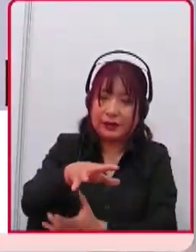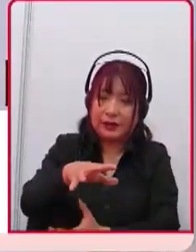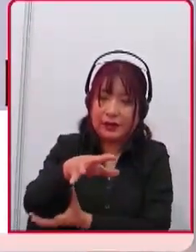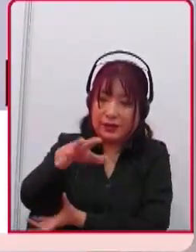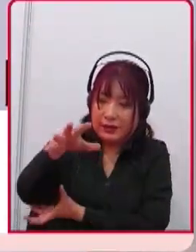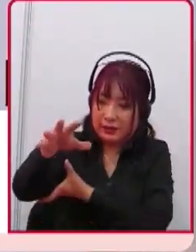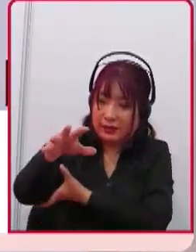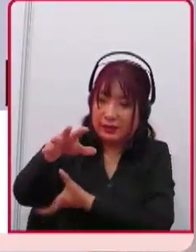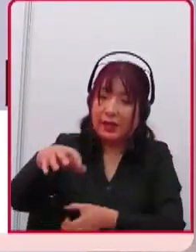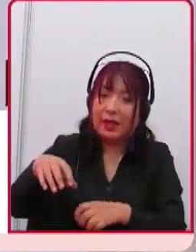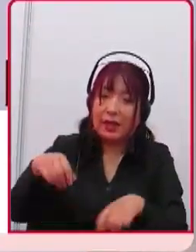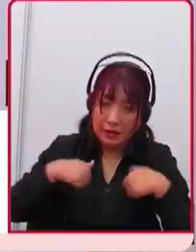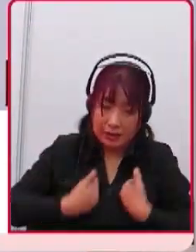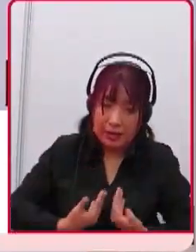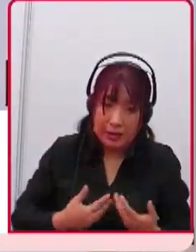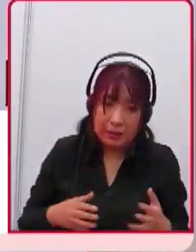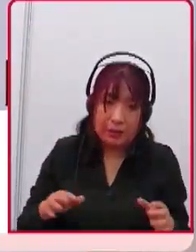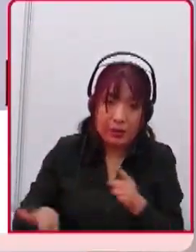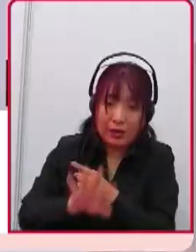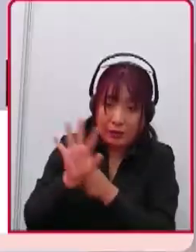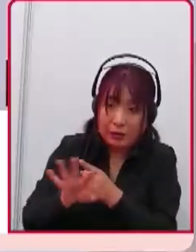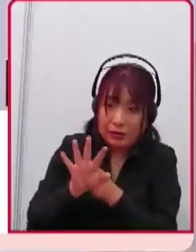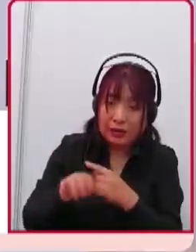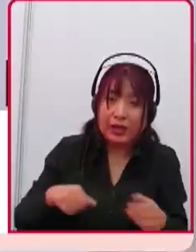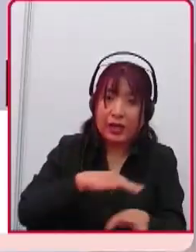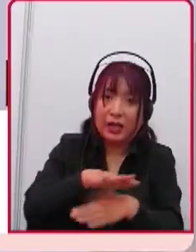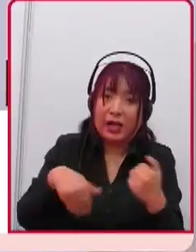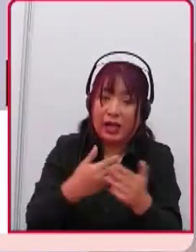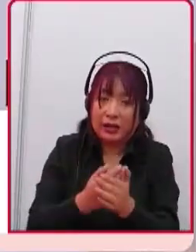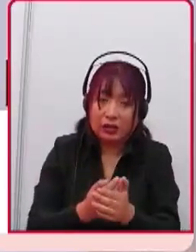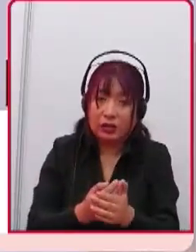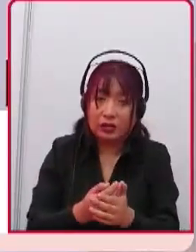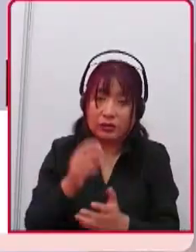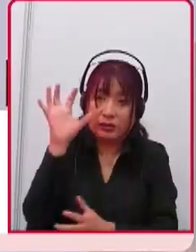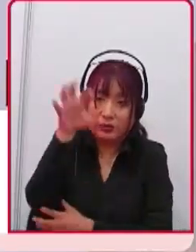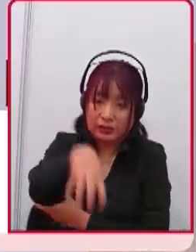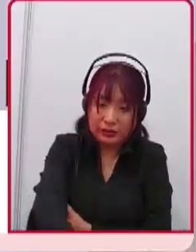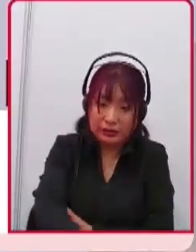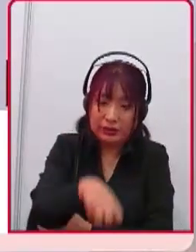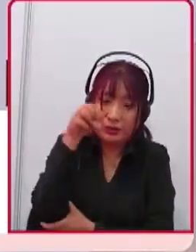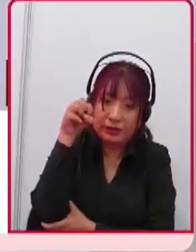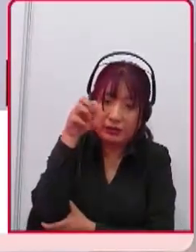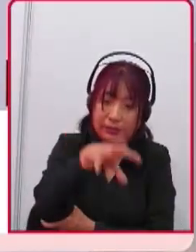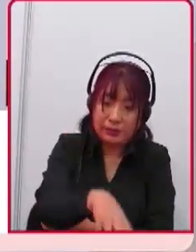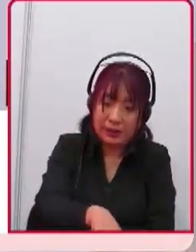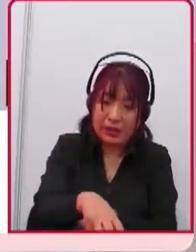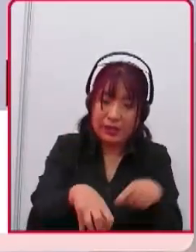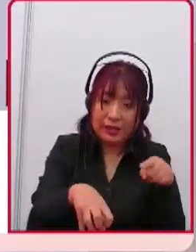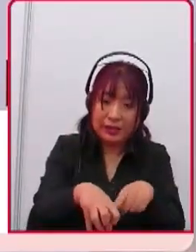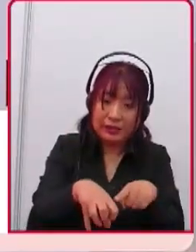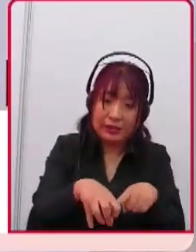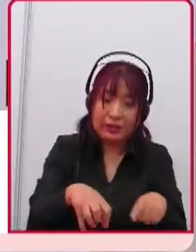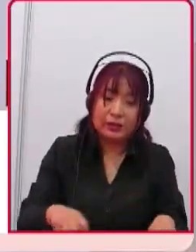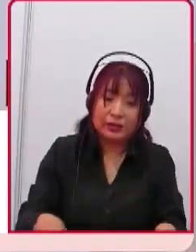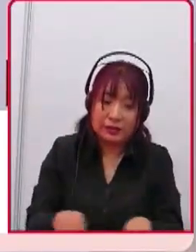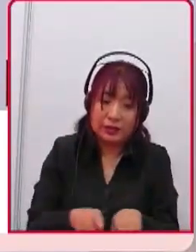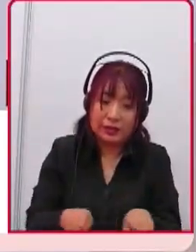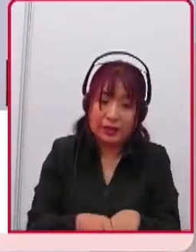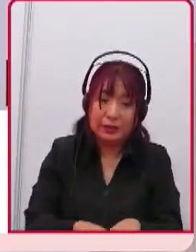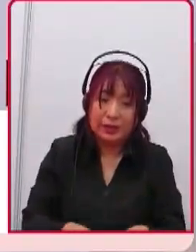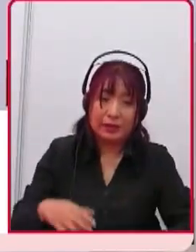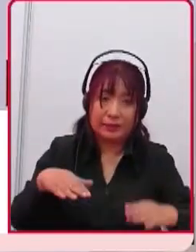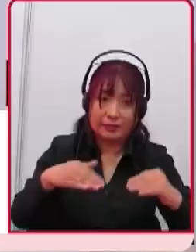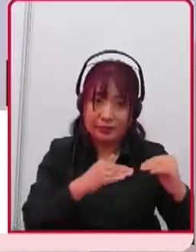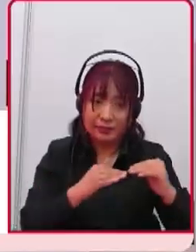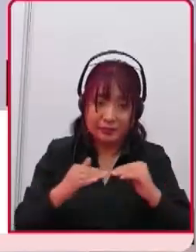electrónicos. Además también hemos visto que la garra o en este caso el brazo robótico no solo va a quedar de manera estable con